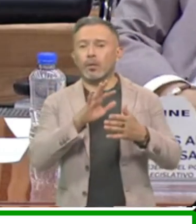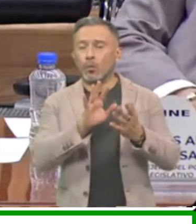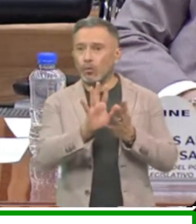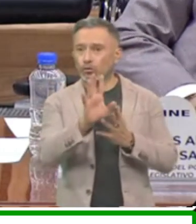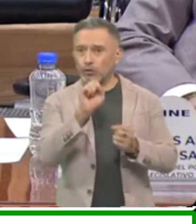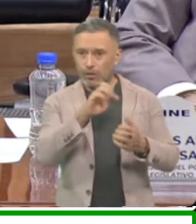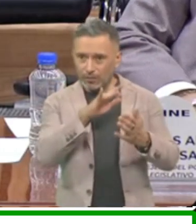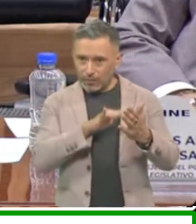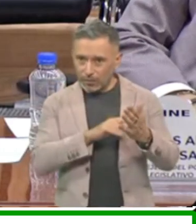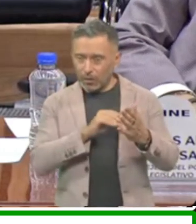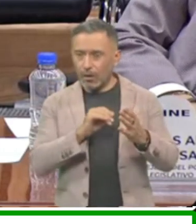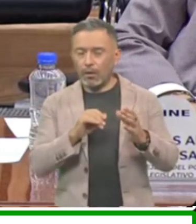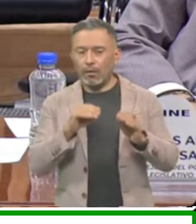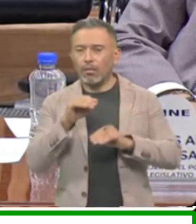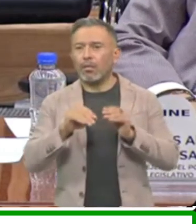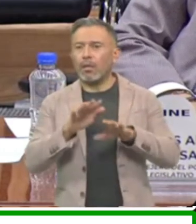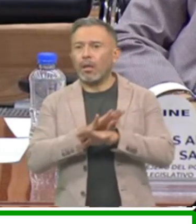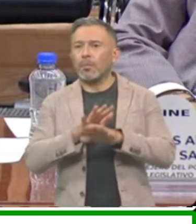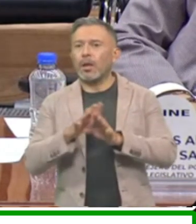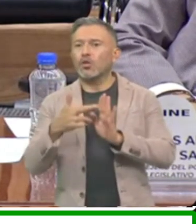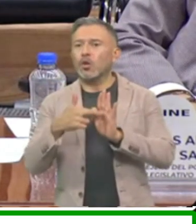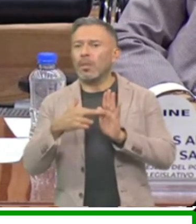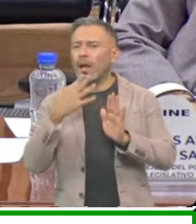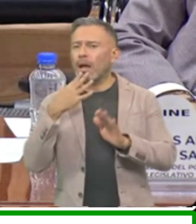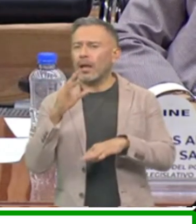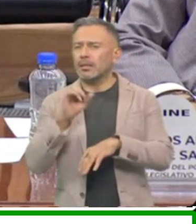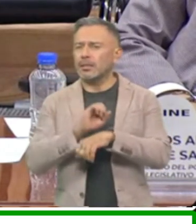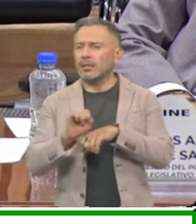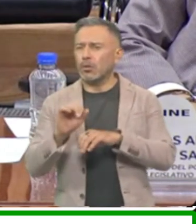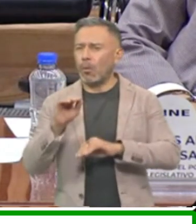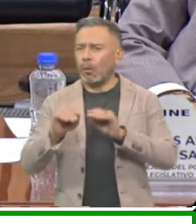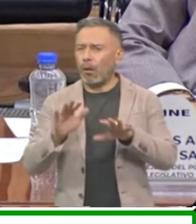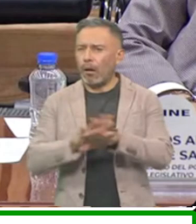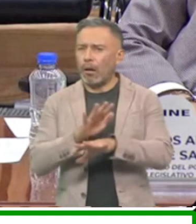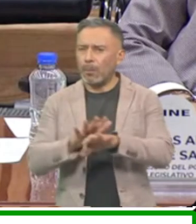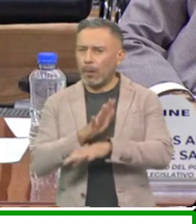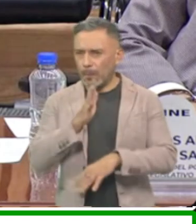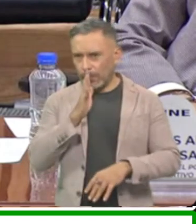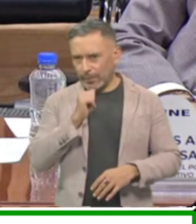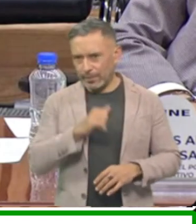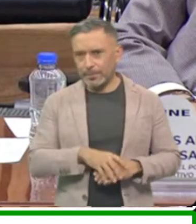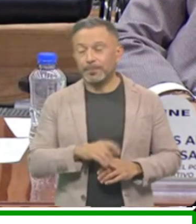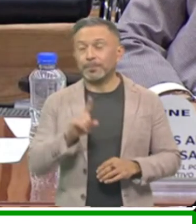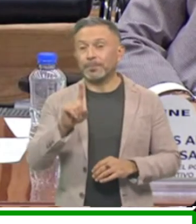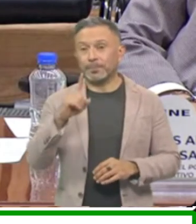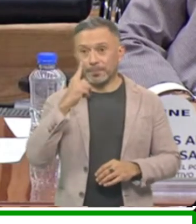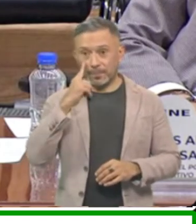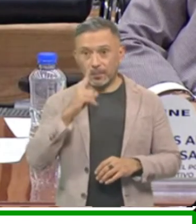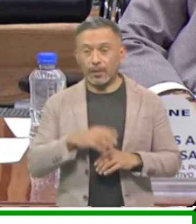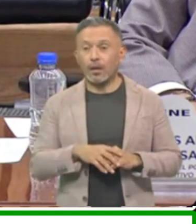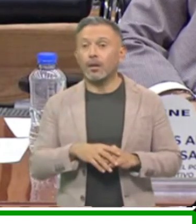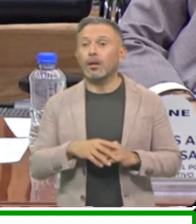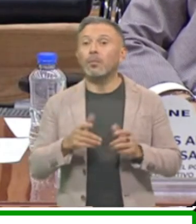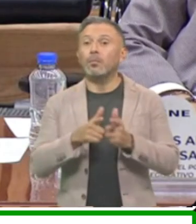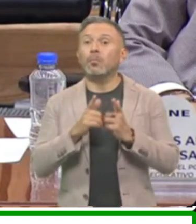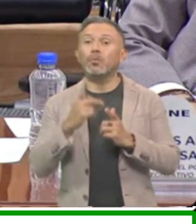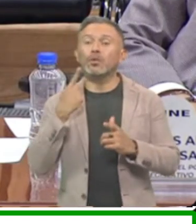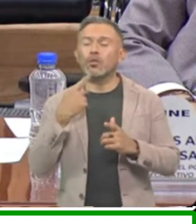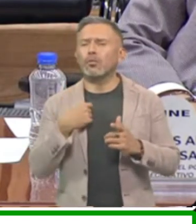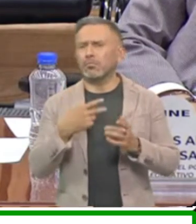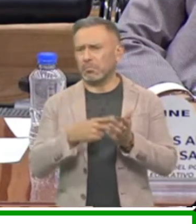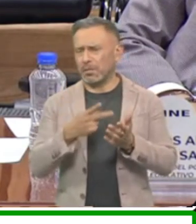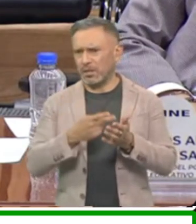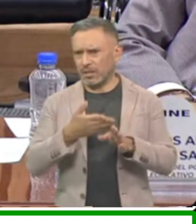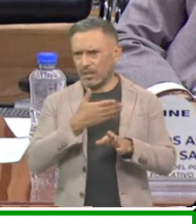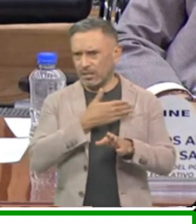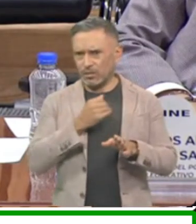el texto constitucional en una norma tan sensible. Ahora, La oposición, como en otras ocasiones, pues es víctima de